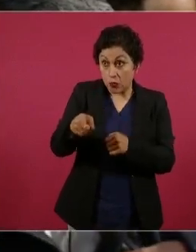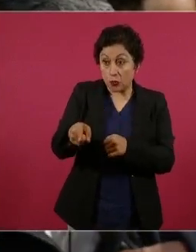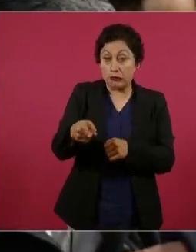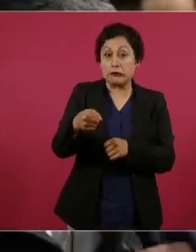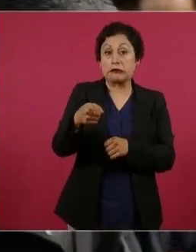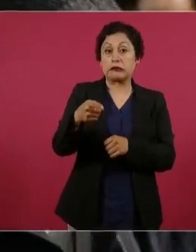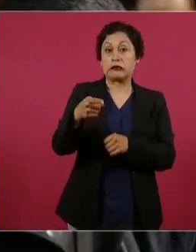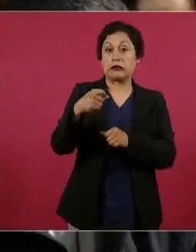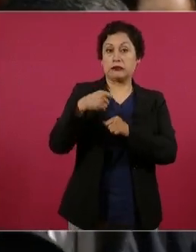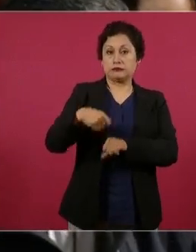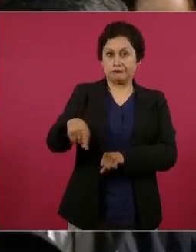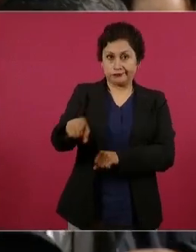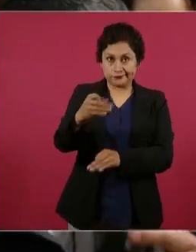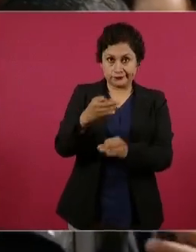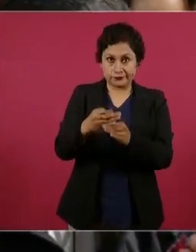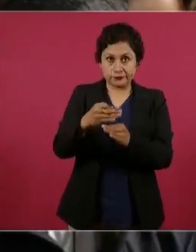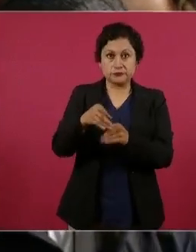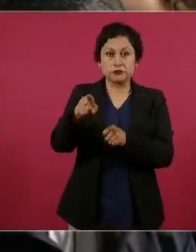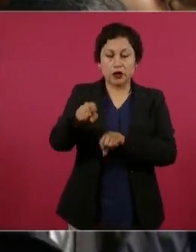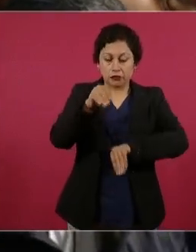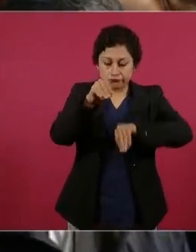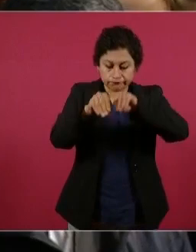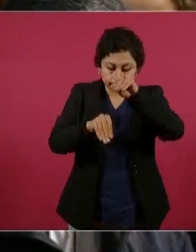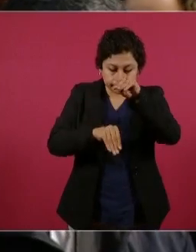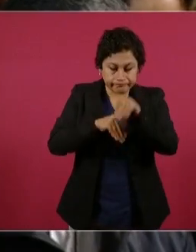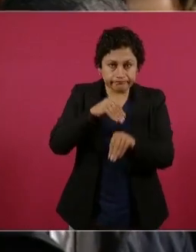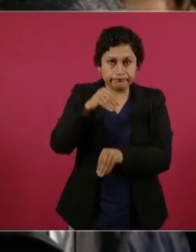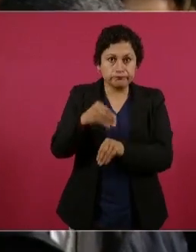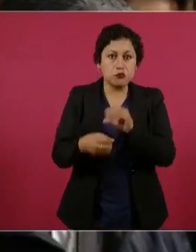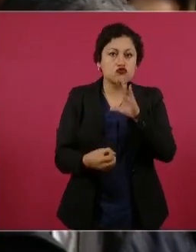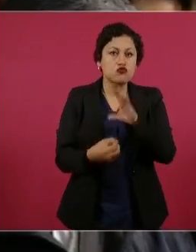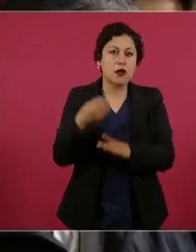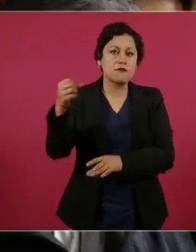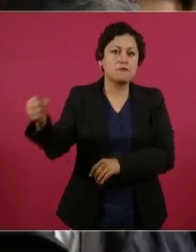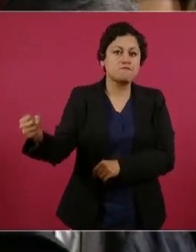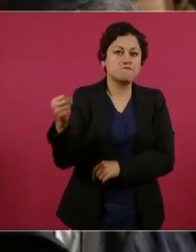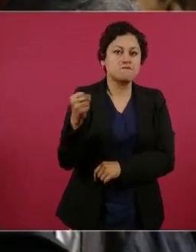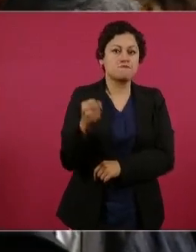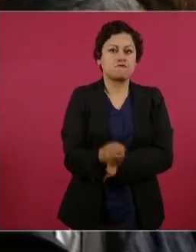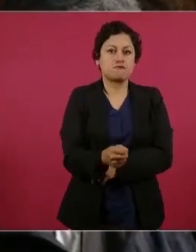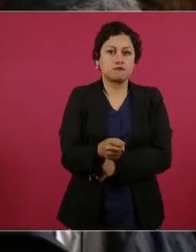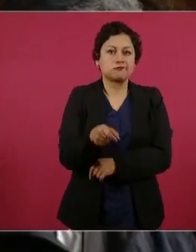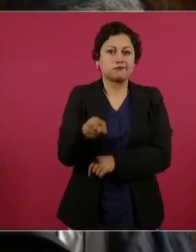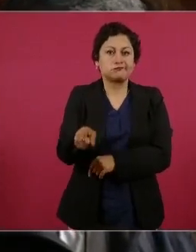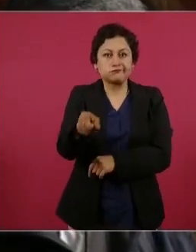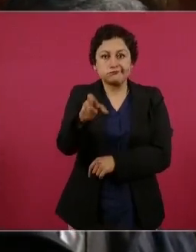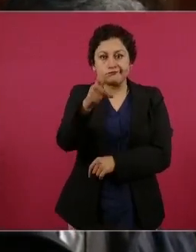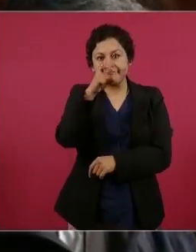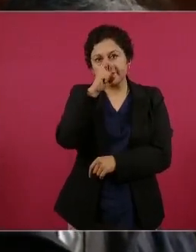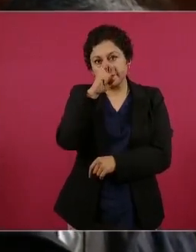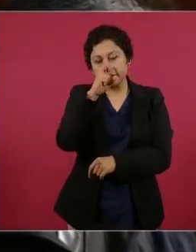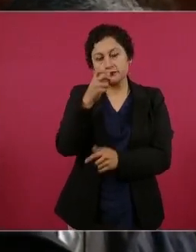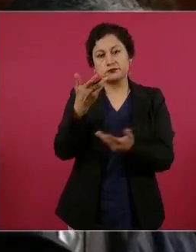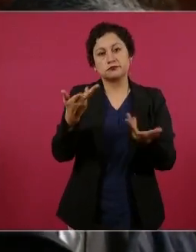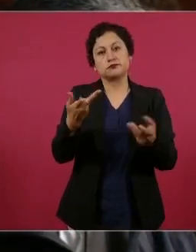nueva imposición en la cual no se deja a los trabajadores elegir